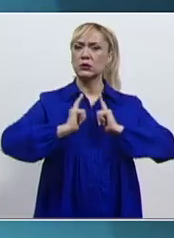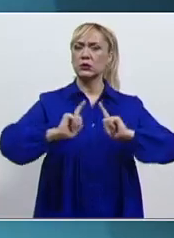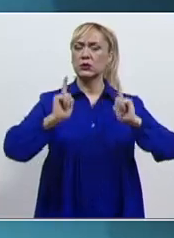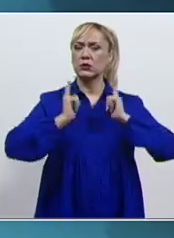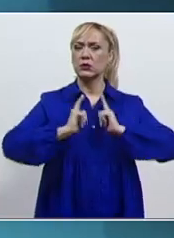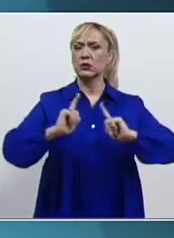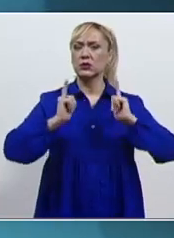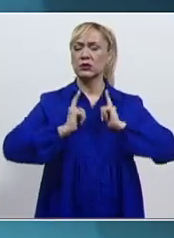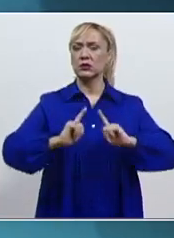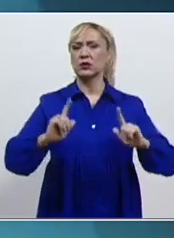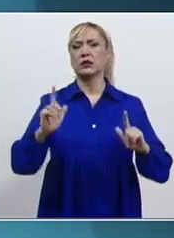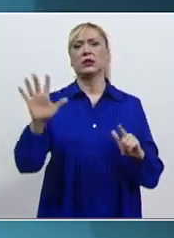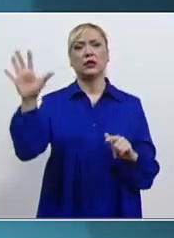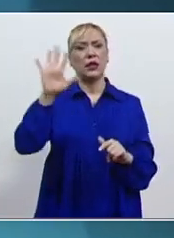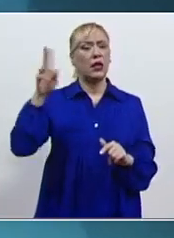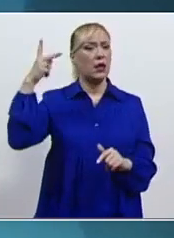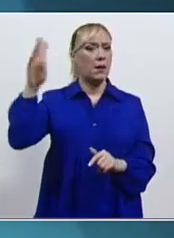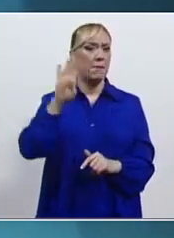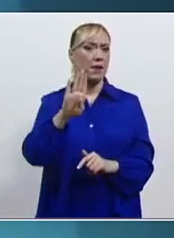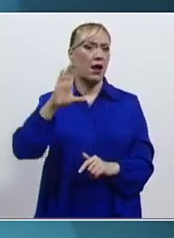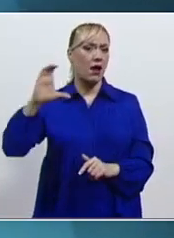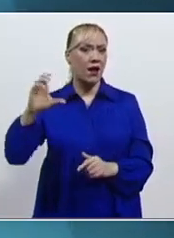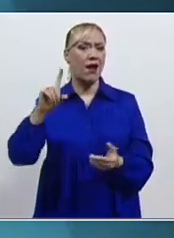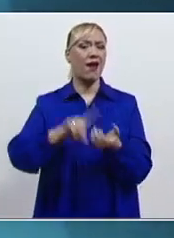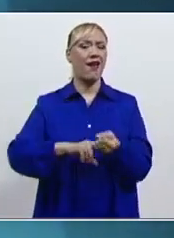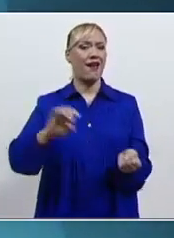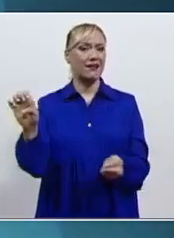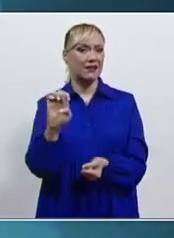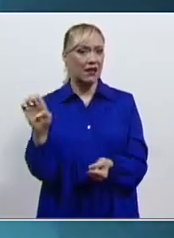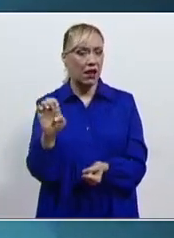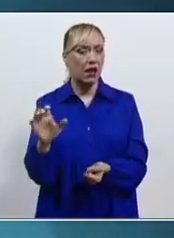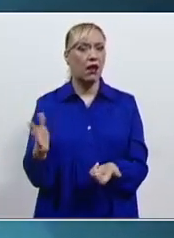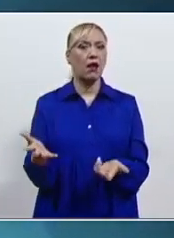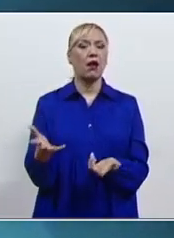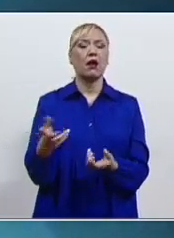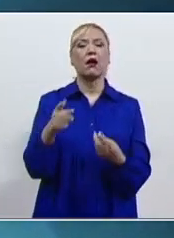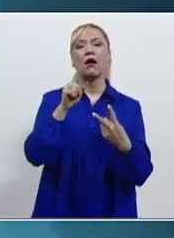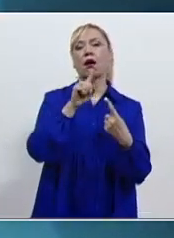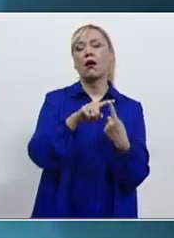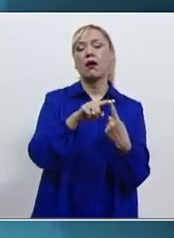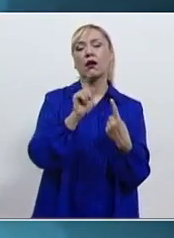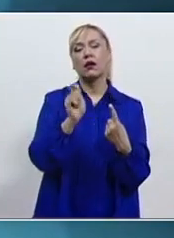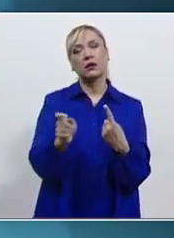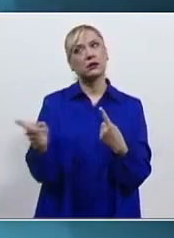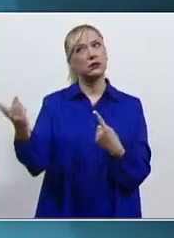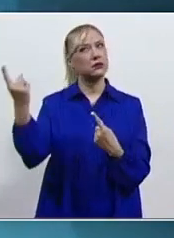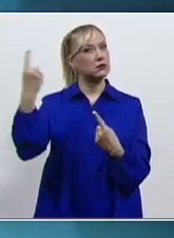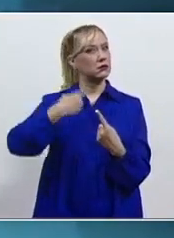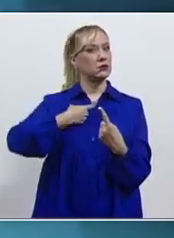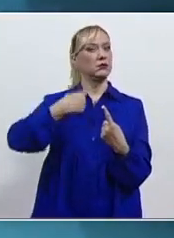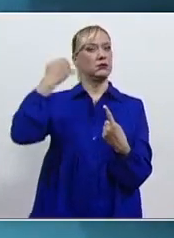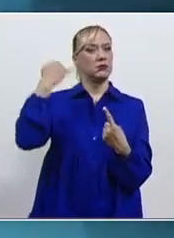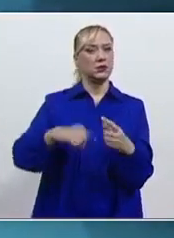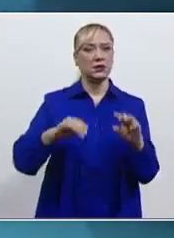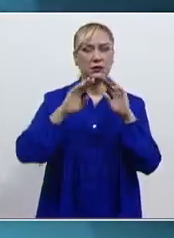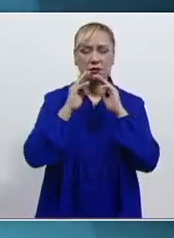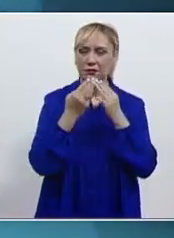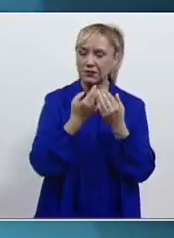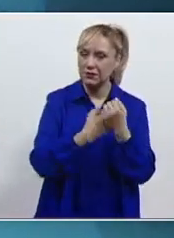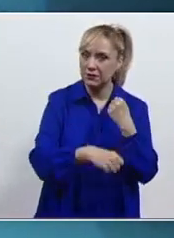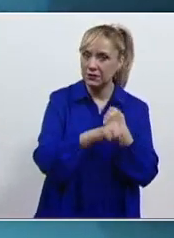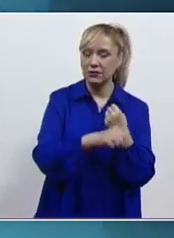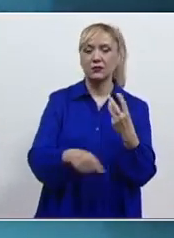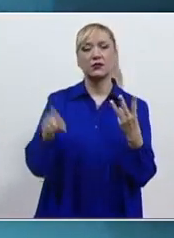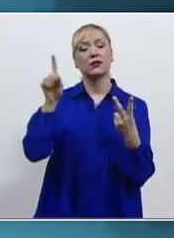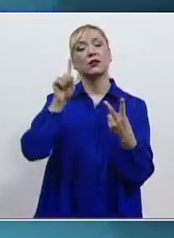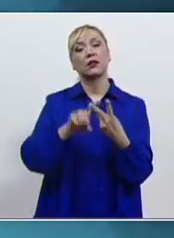Procuraduría General de Justicia de Baja California. Enfrentó dos procesos, uno del Fuero Federal, acusada de delincuencia organizada, y otro del